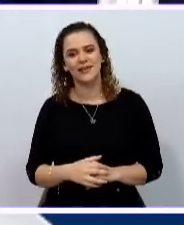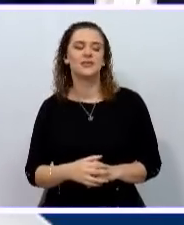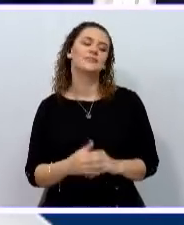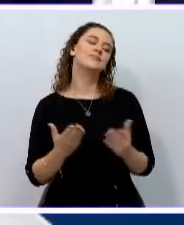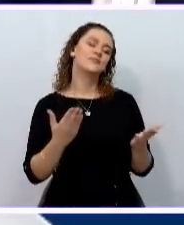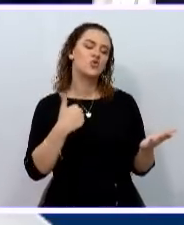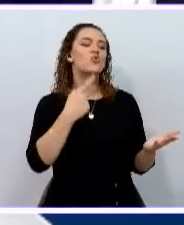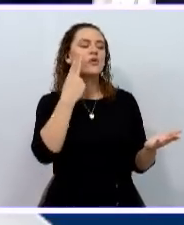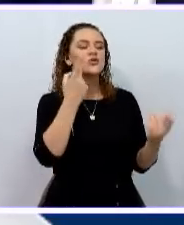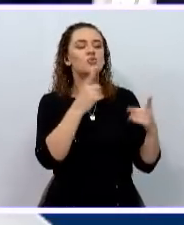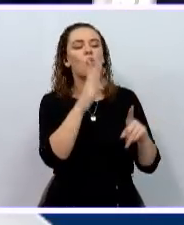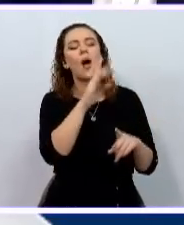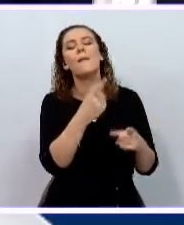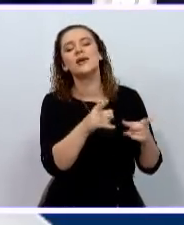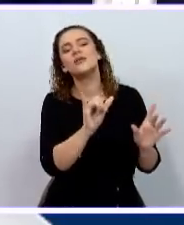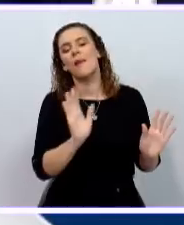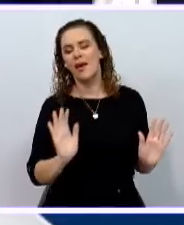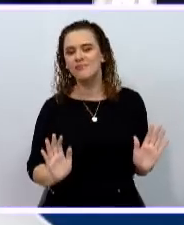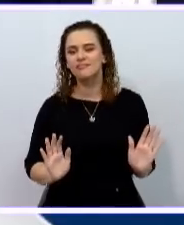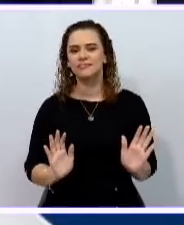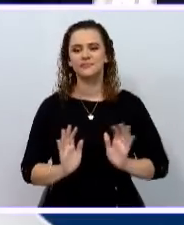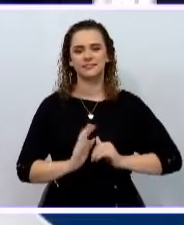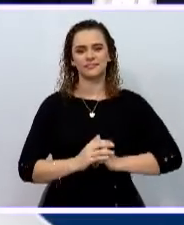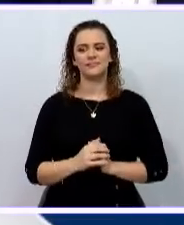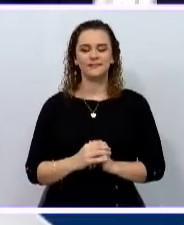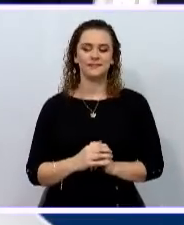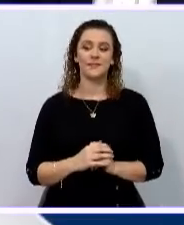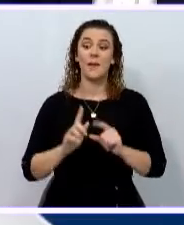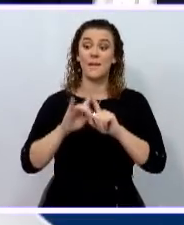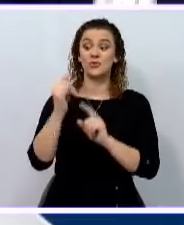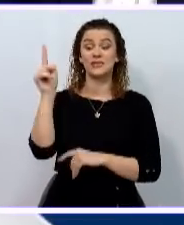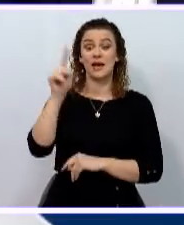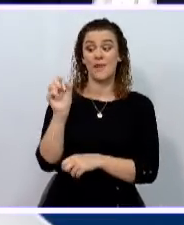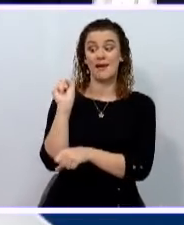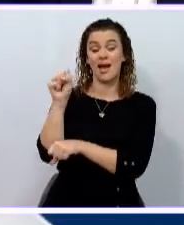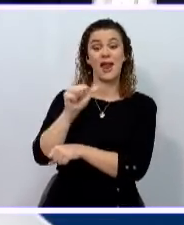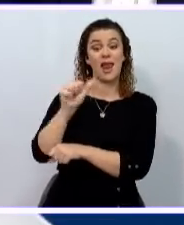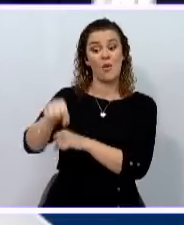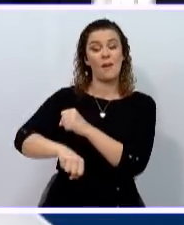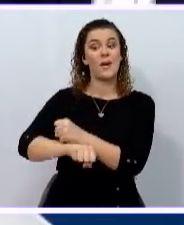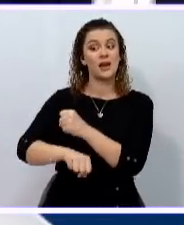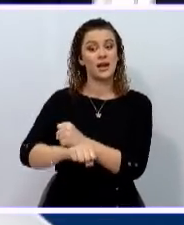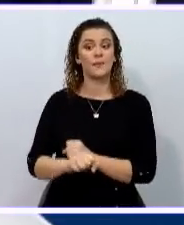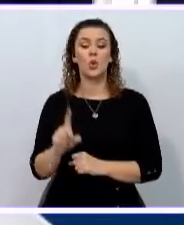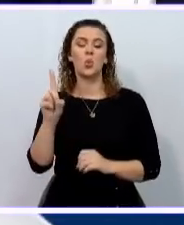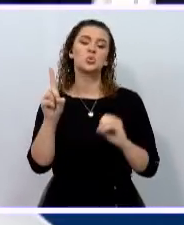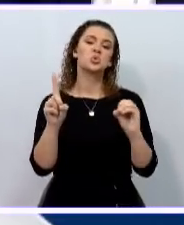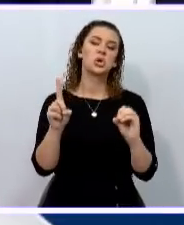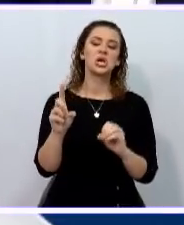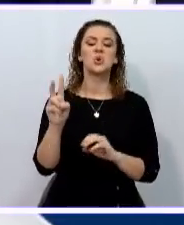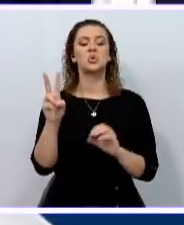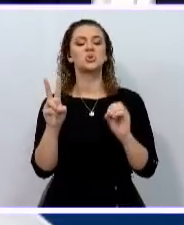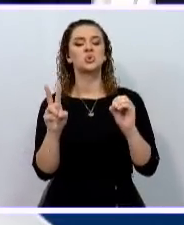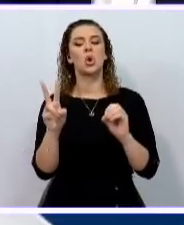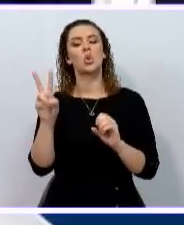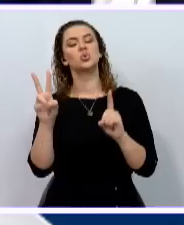yo he visto cosas que nunca han pasado también pero si Saprissa le gana la liga el partido uno cero dos